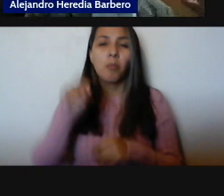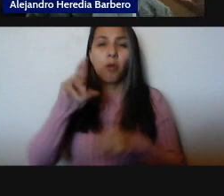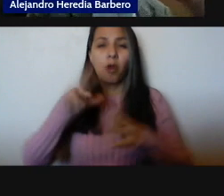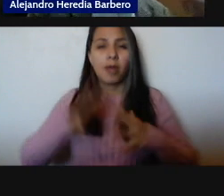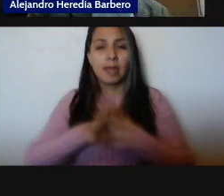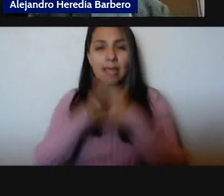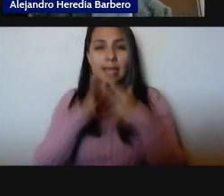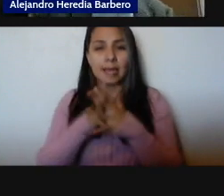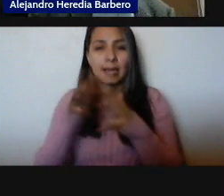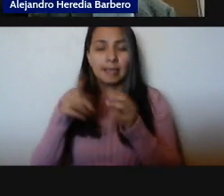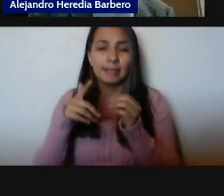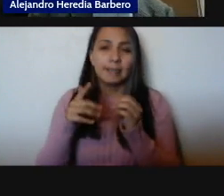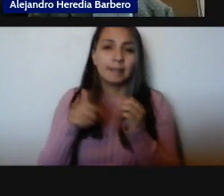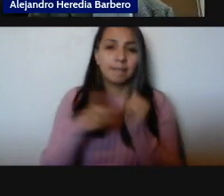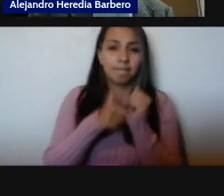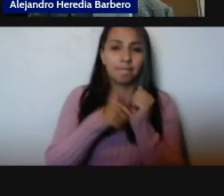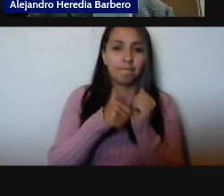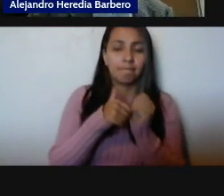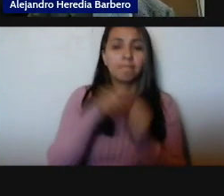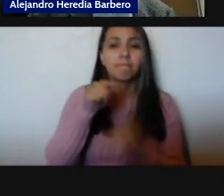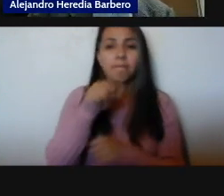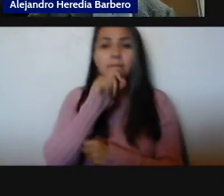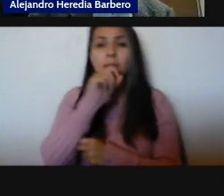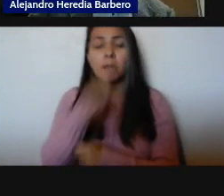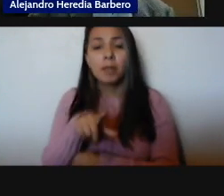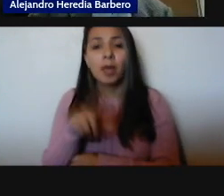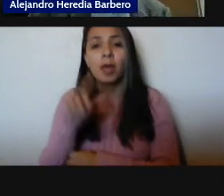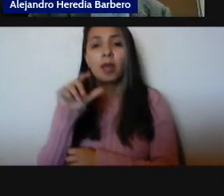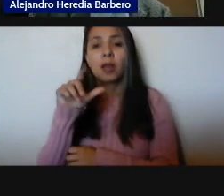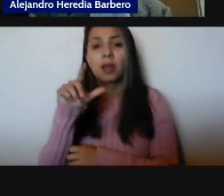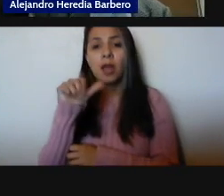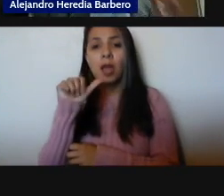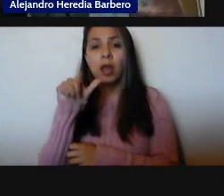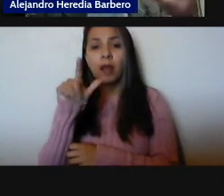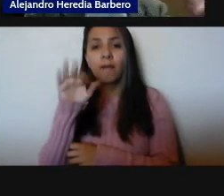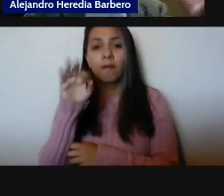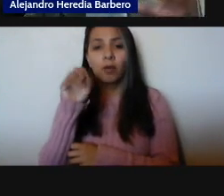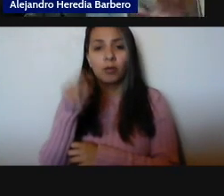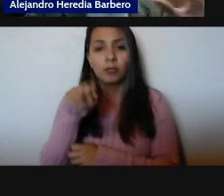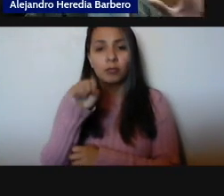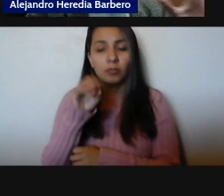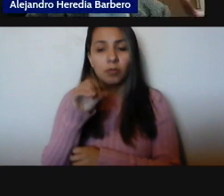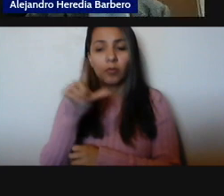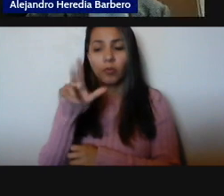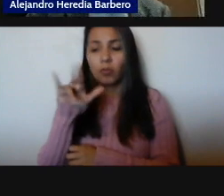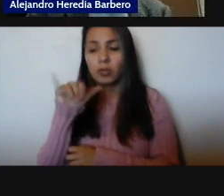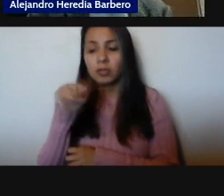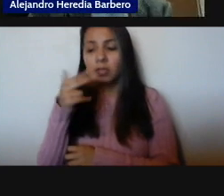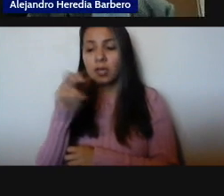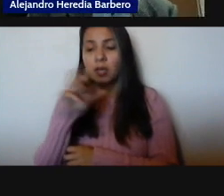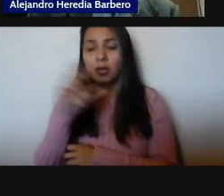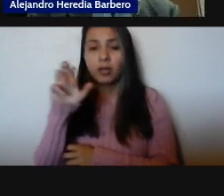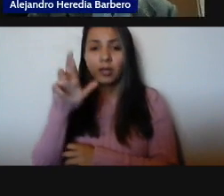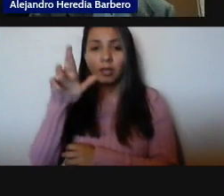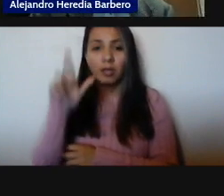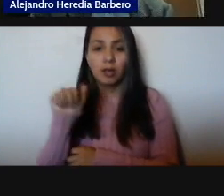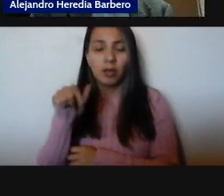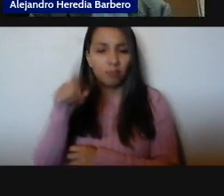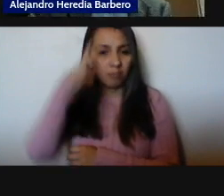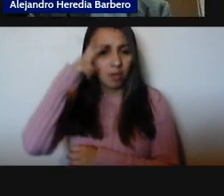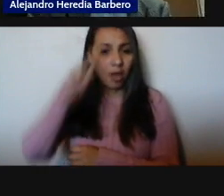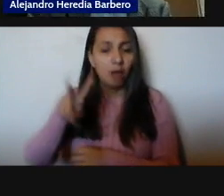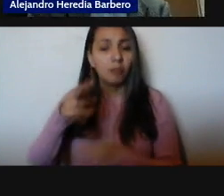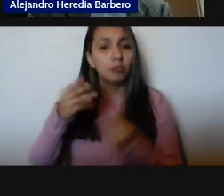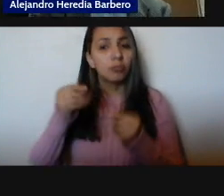Fox toca muchas veces los trabajos de Alfonso Luis Herrera. Aparentemente le gusta mucho esa parte histórica también, y Alfonso Luis